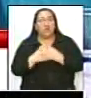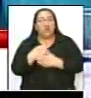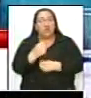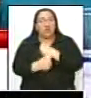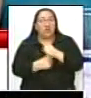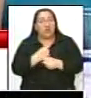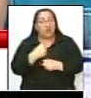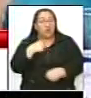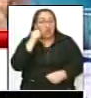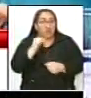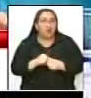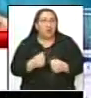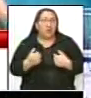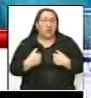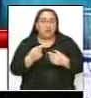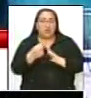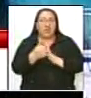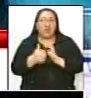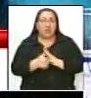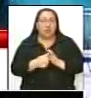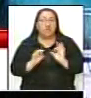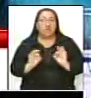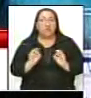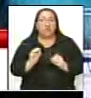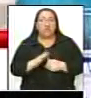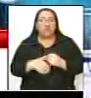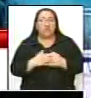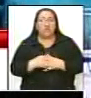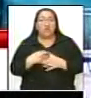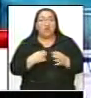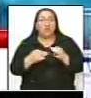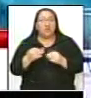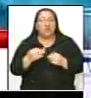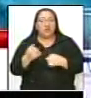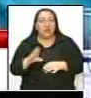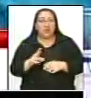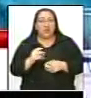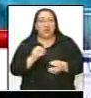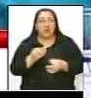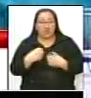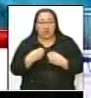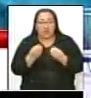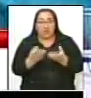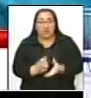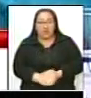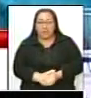recuerdo, tenemos este artículo precisamente por la explicación que les acabo de brindar.